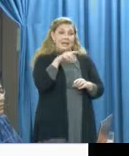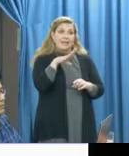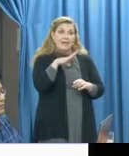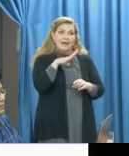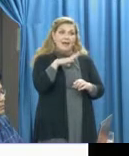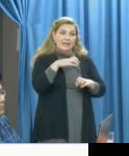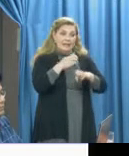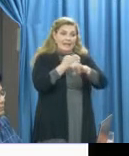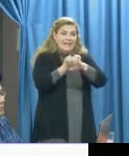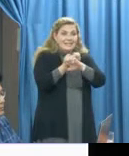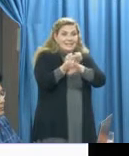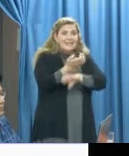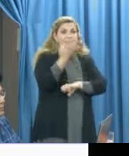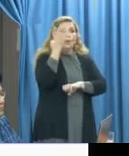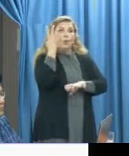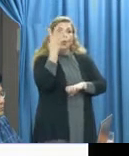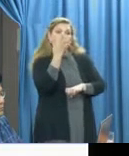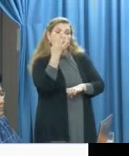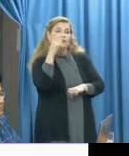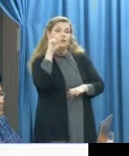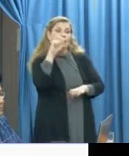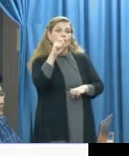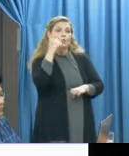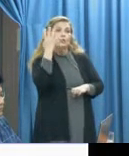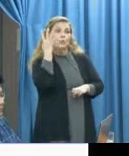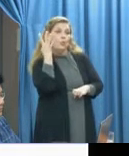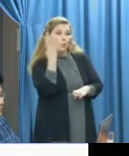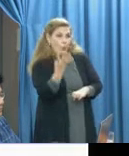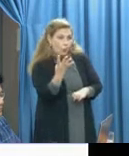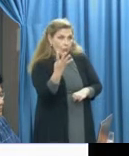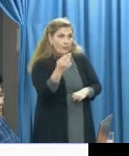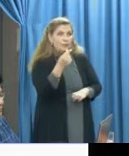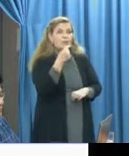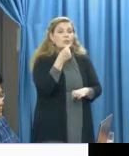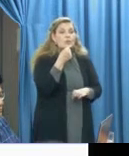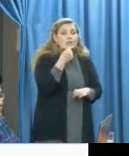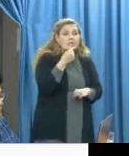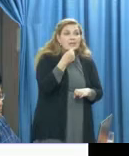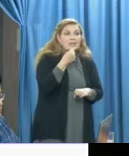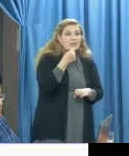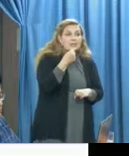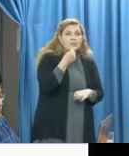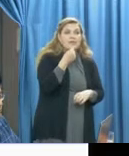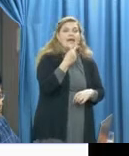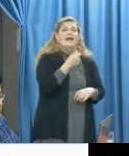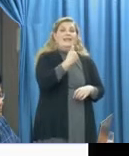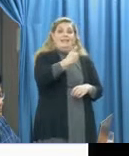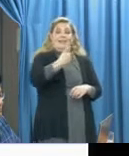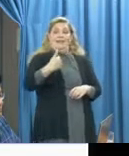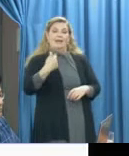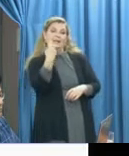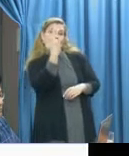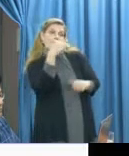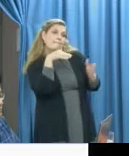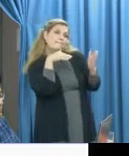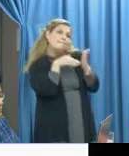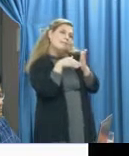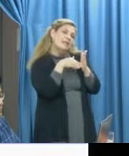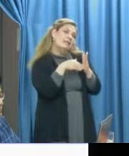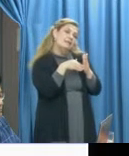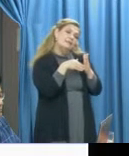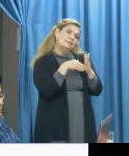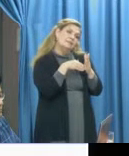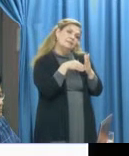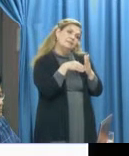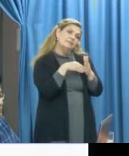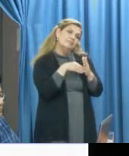todo el estado de 4.4 niños por cada 1000 nacen. Entonces, claro